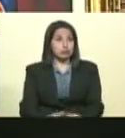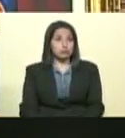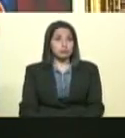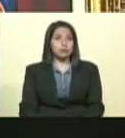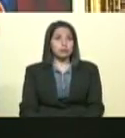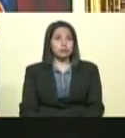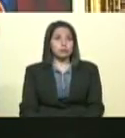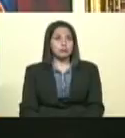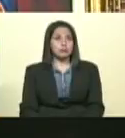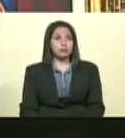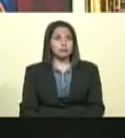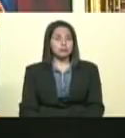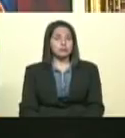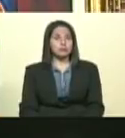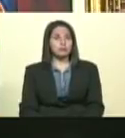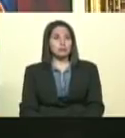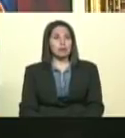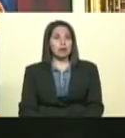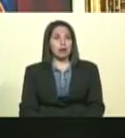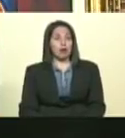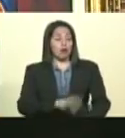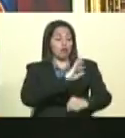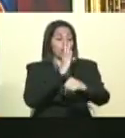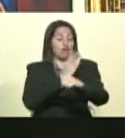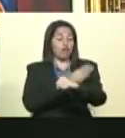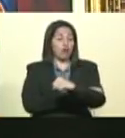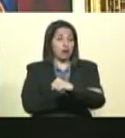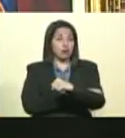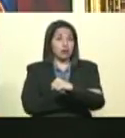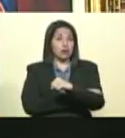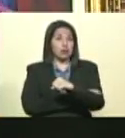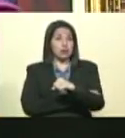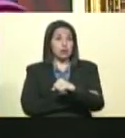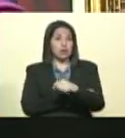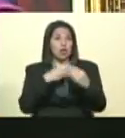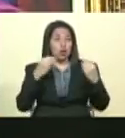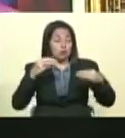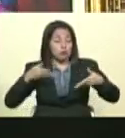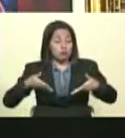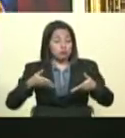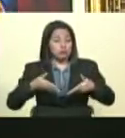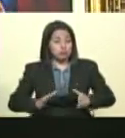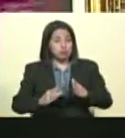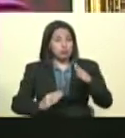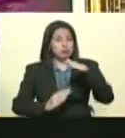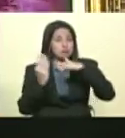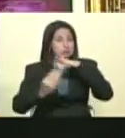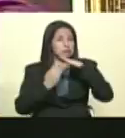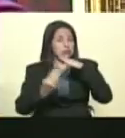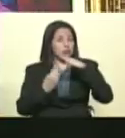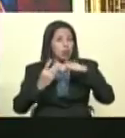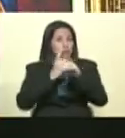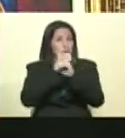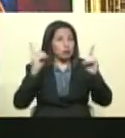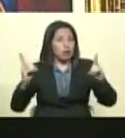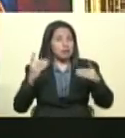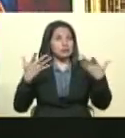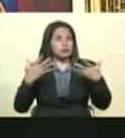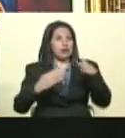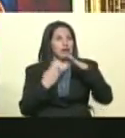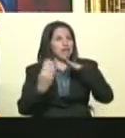seguir avanzando. El fortalecimiento de un nuevo sindicalismo profundo, de base, democrático,